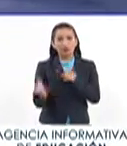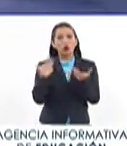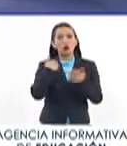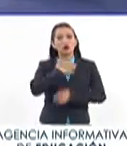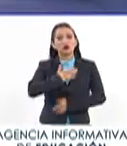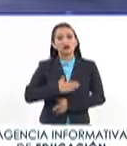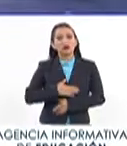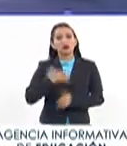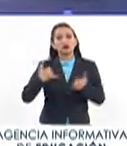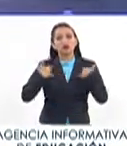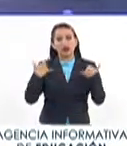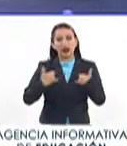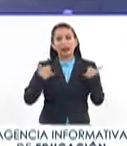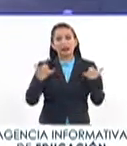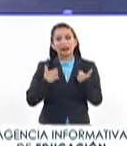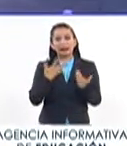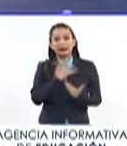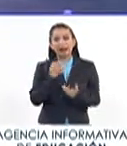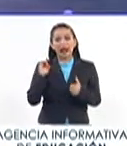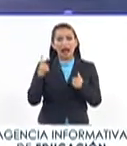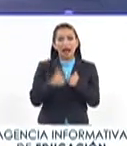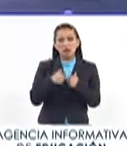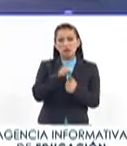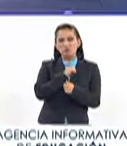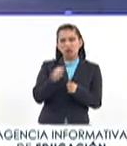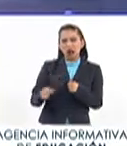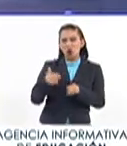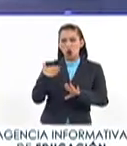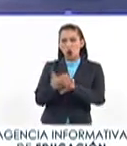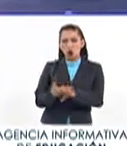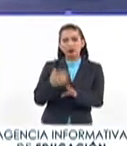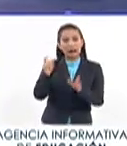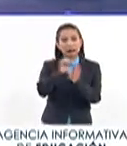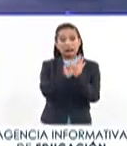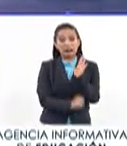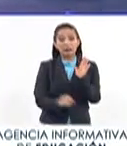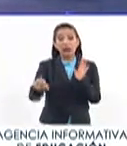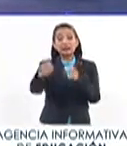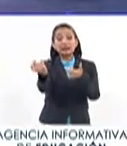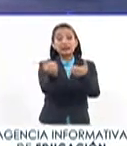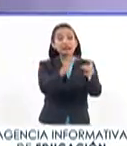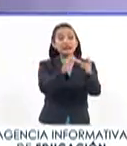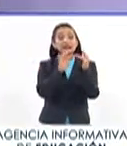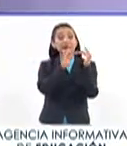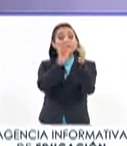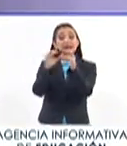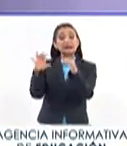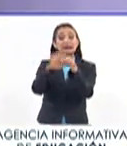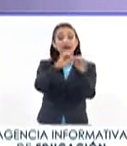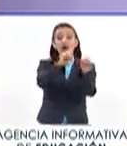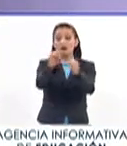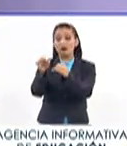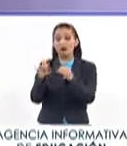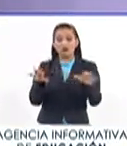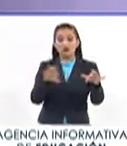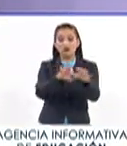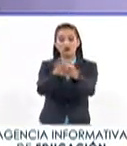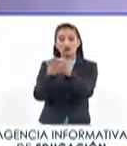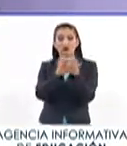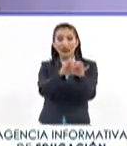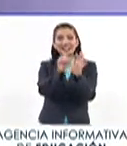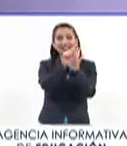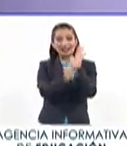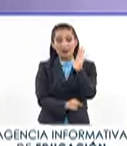la justicia de los adolescentes que cometen delitos, etcétera. Entonces, esto es el sistema, una coordinación a todos los niveles. El